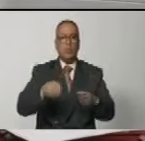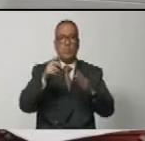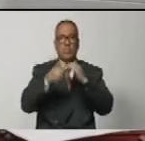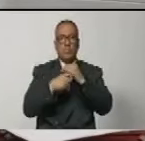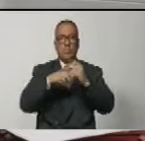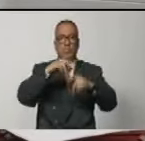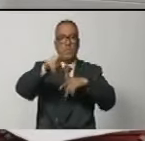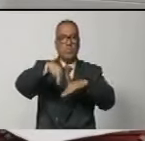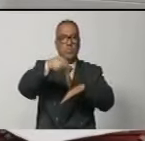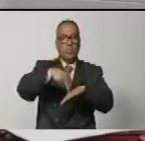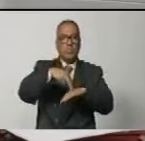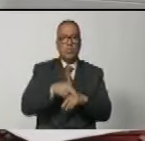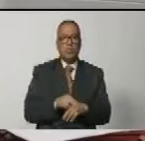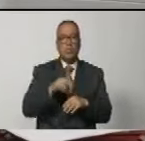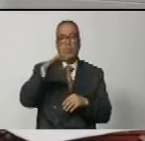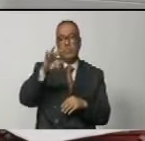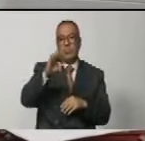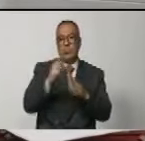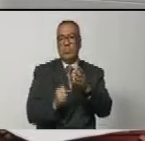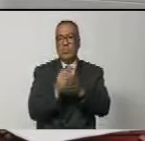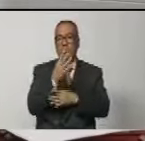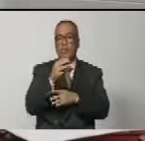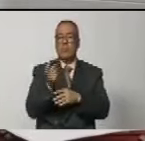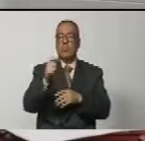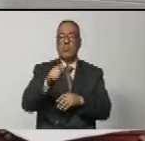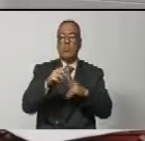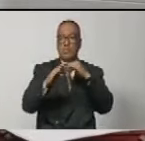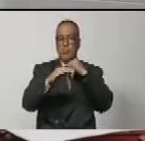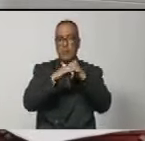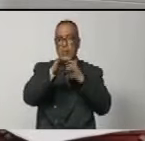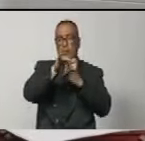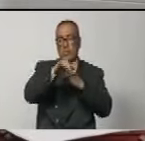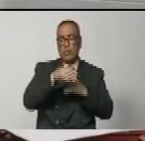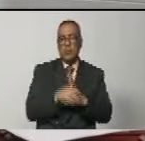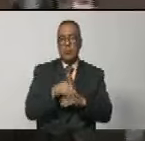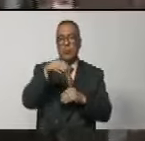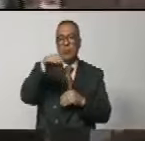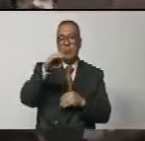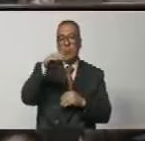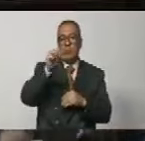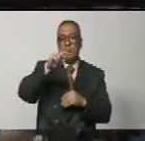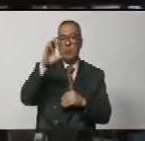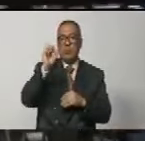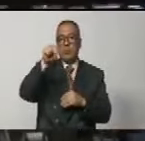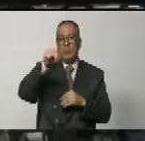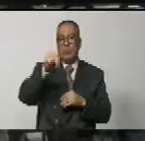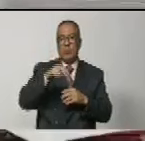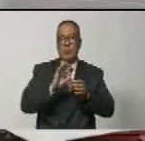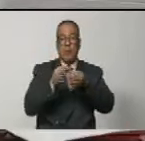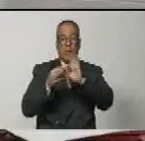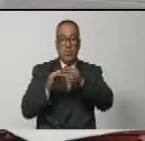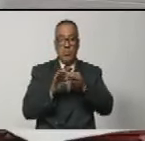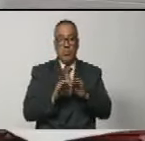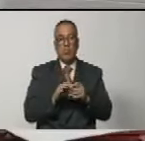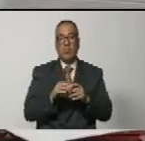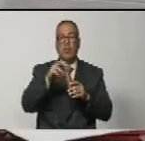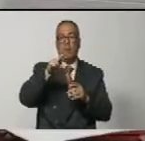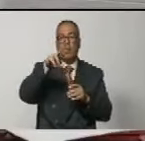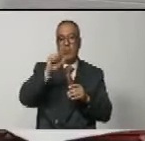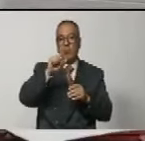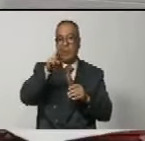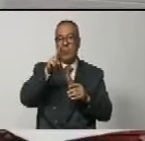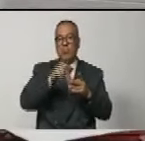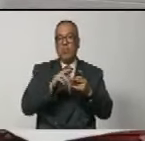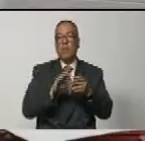Nacional. Iris de Franca, Fundación Más Iguales. Carmen Pérez, intérprete. Aymarú